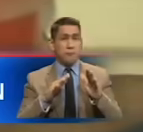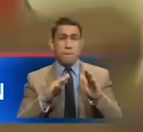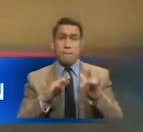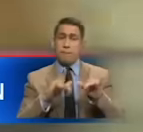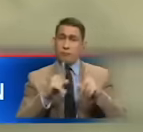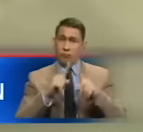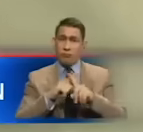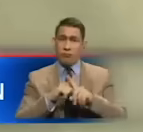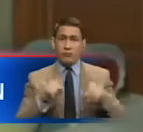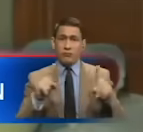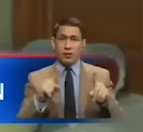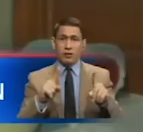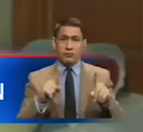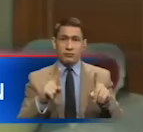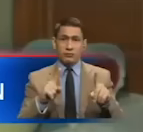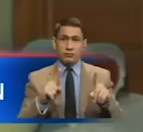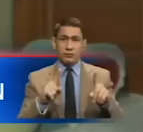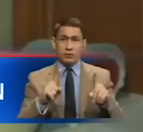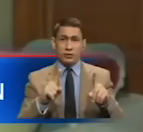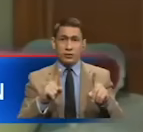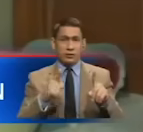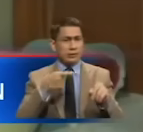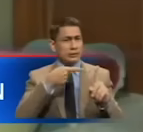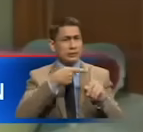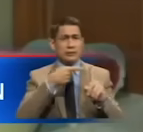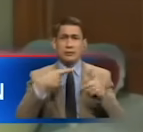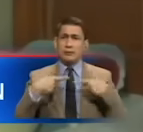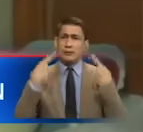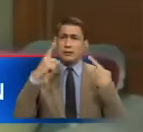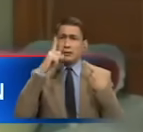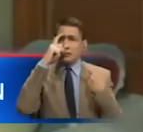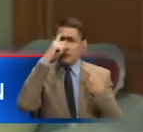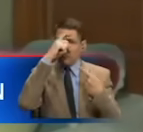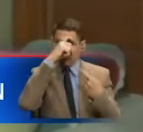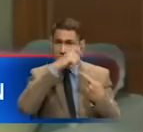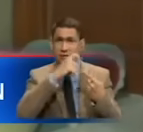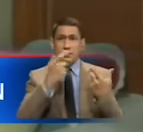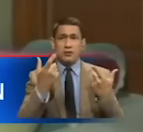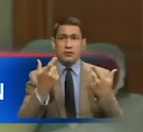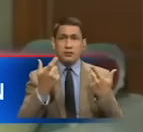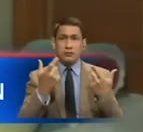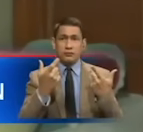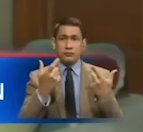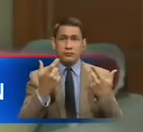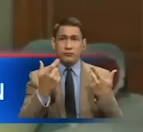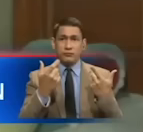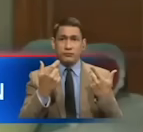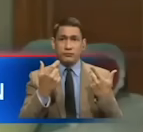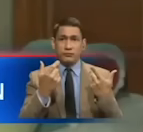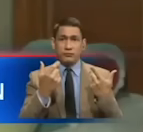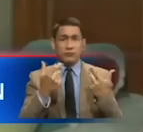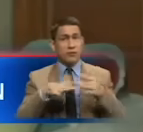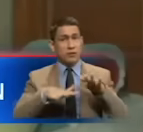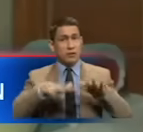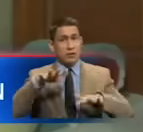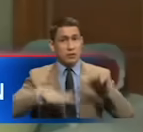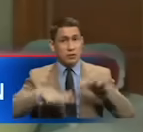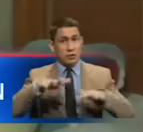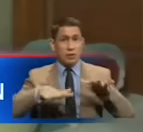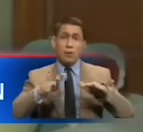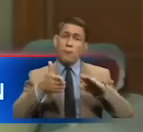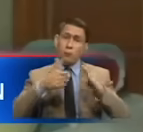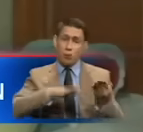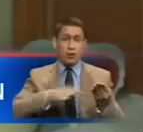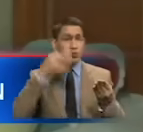bebé se va a quedar. Él tiene una vida limitada, desde que nació, sí me dijeron, su hijo tiene una vida limitada. En cualquier momento se puede quedar tanto